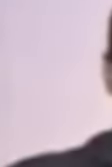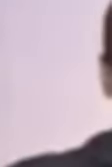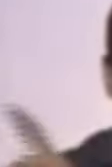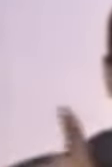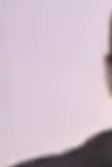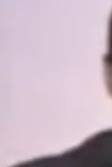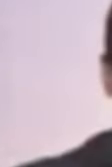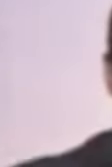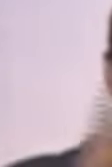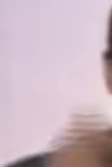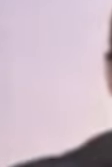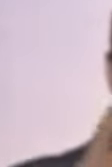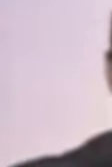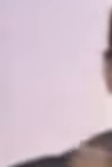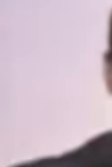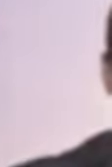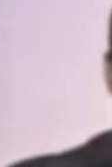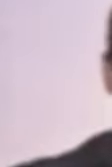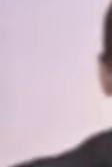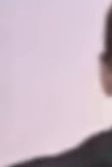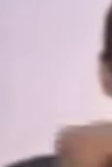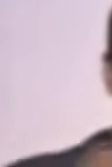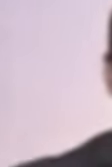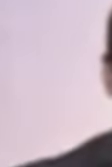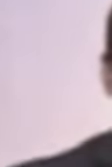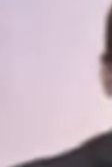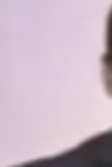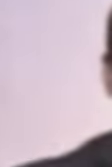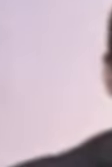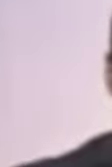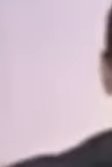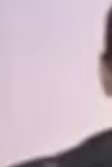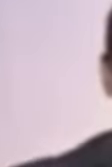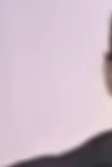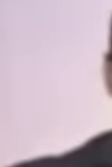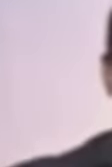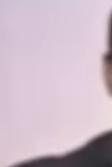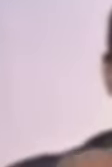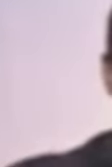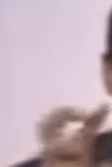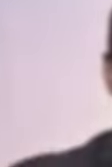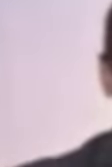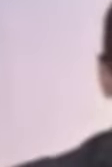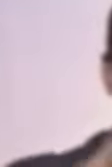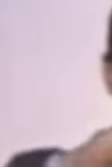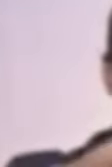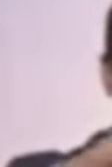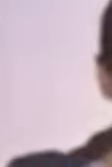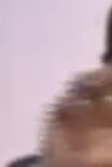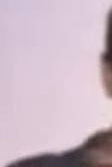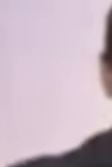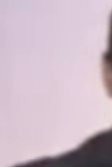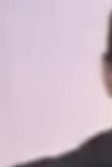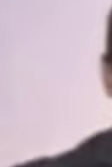el tema se ve actualmente en la Corte Interamericana de Derechos Humanos y ha recibido el respaldo de los países hermanos de Latinoamérica. Sobre